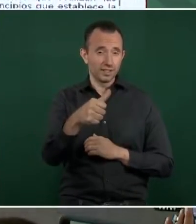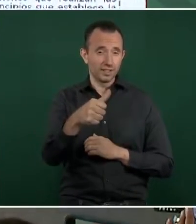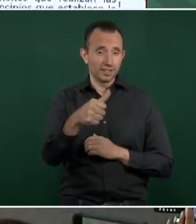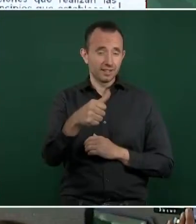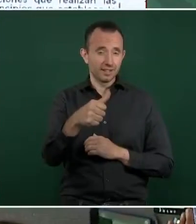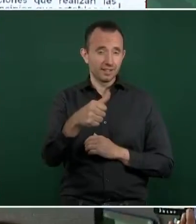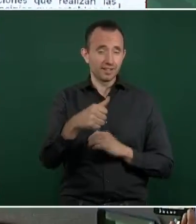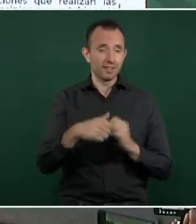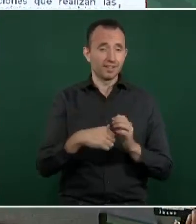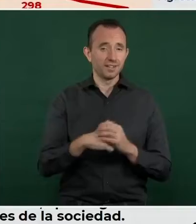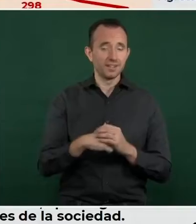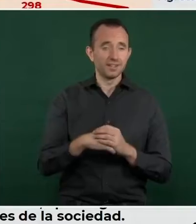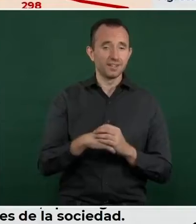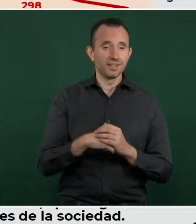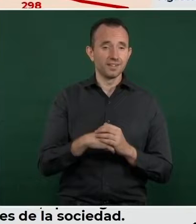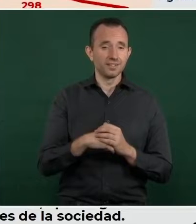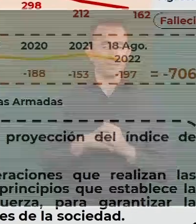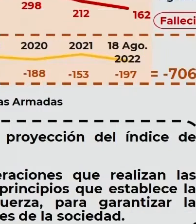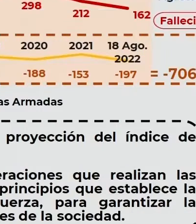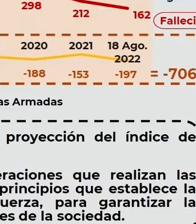Estos son enfrentamientos.